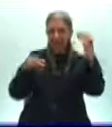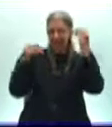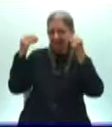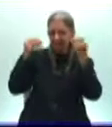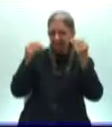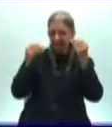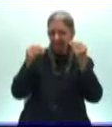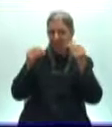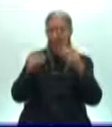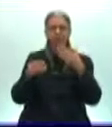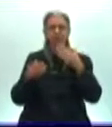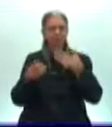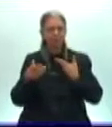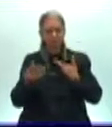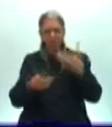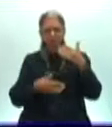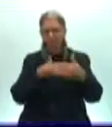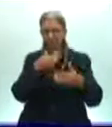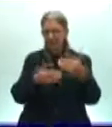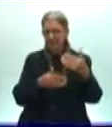seguir para resolver